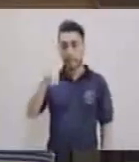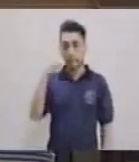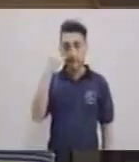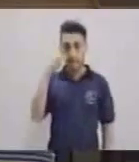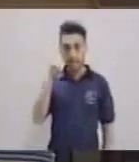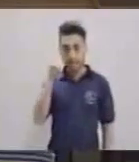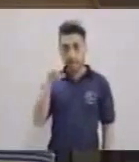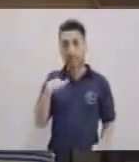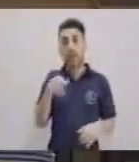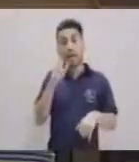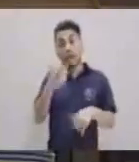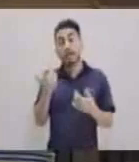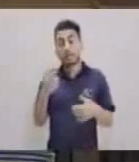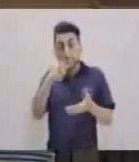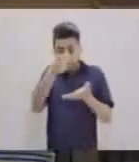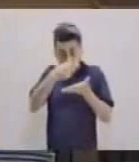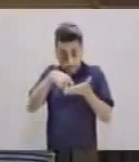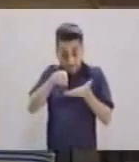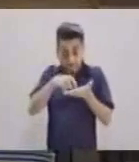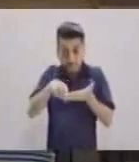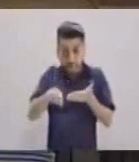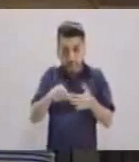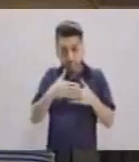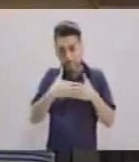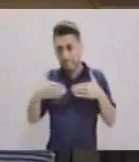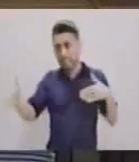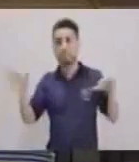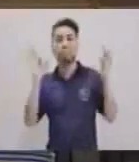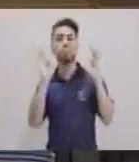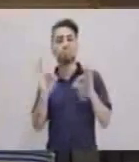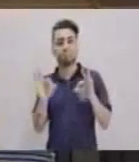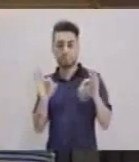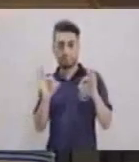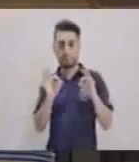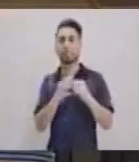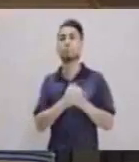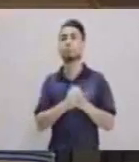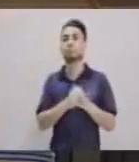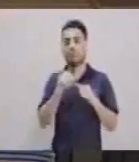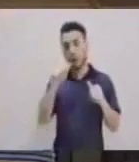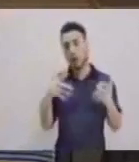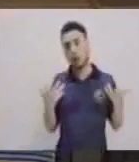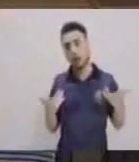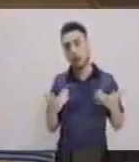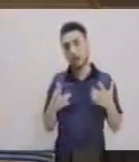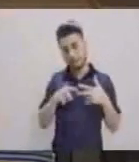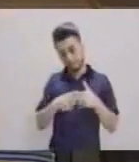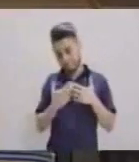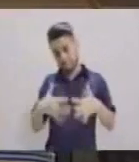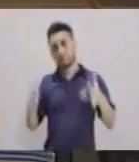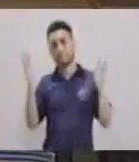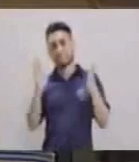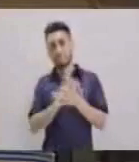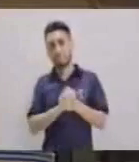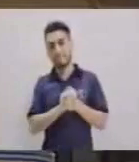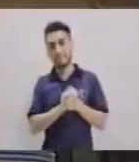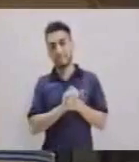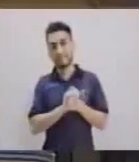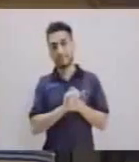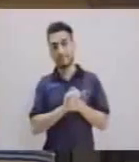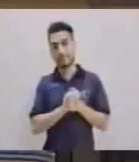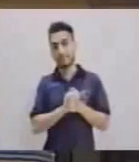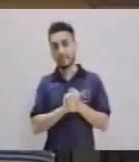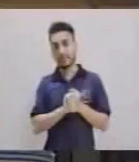con el tiempo aquello que ustedes han grabado pues no se borre, ¿verdad? Entonces, si les parece, procedamos a